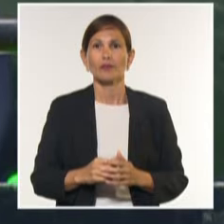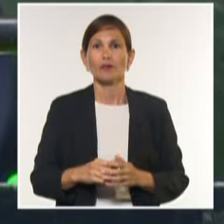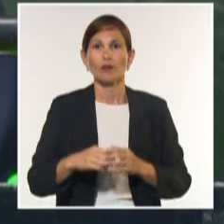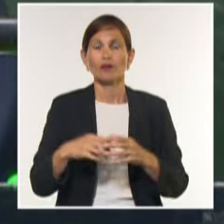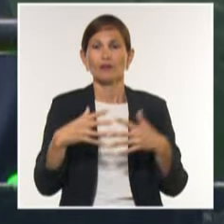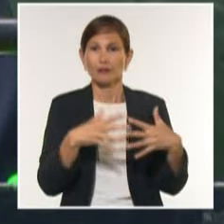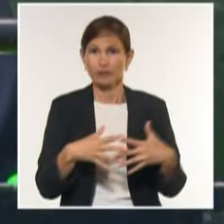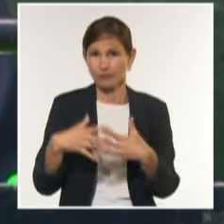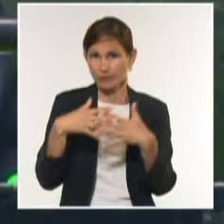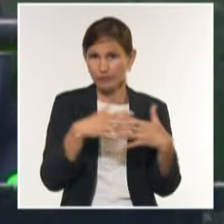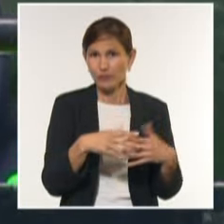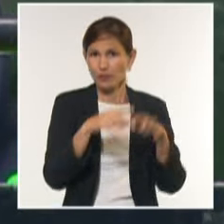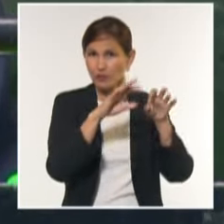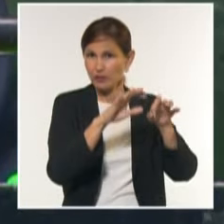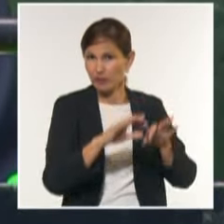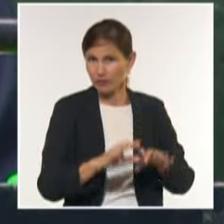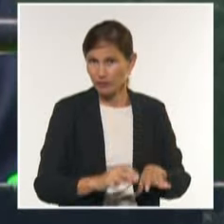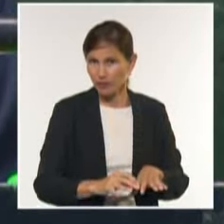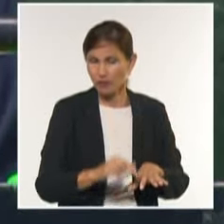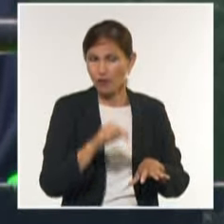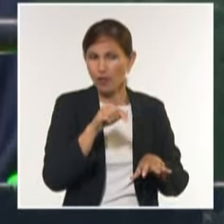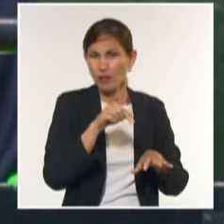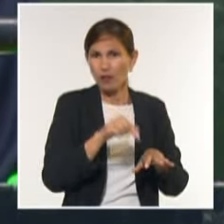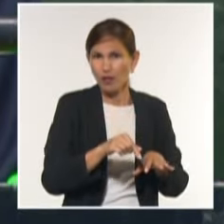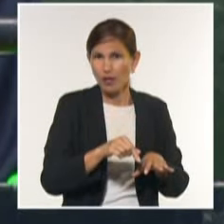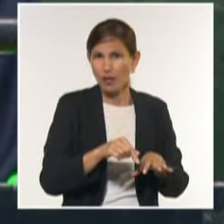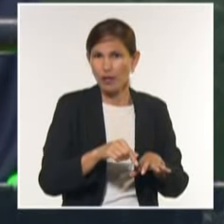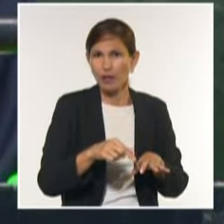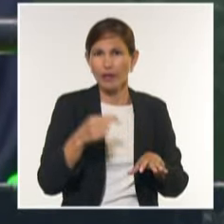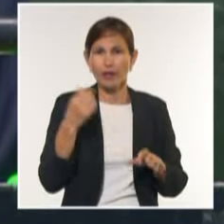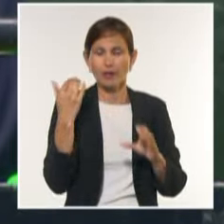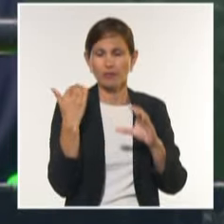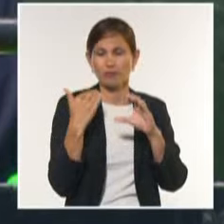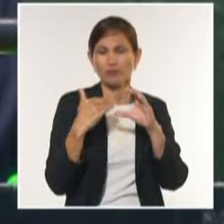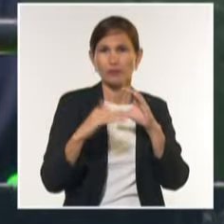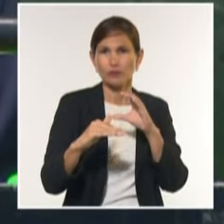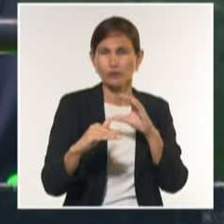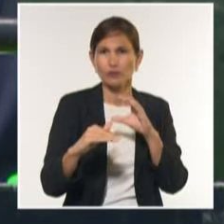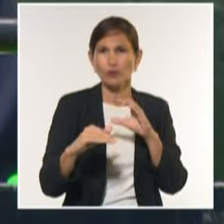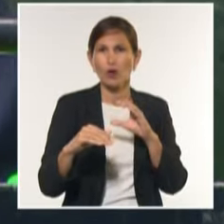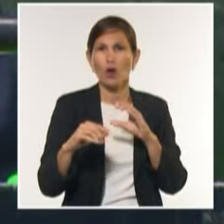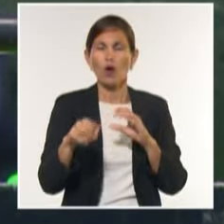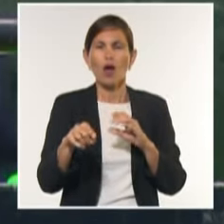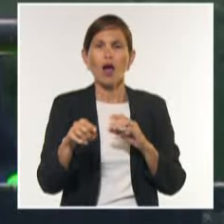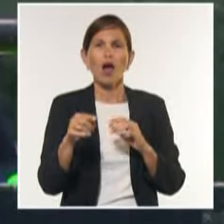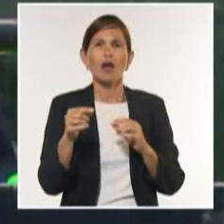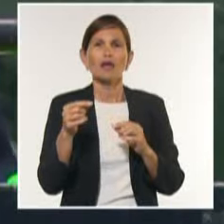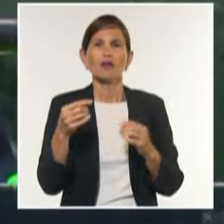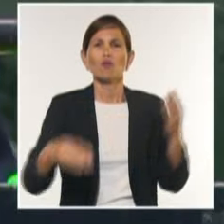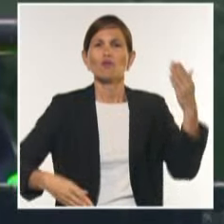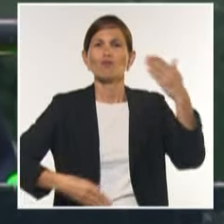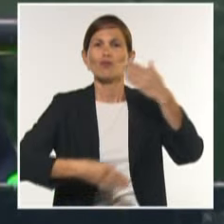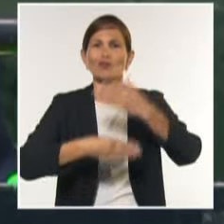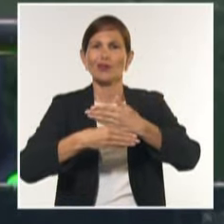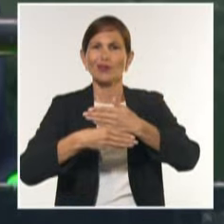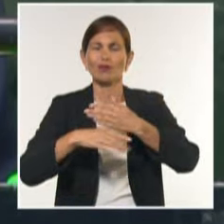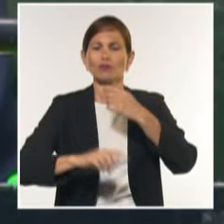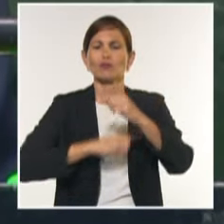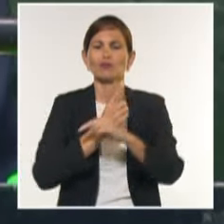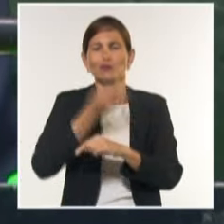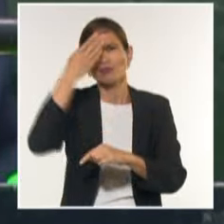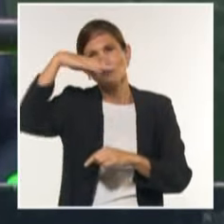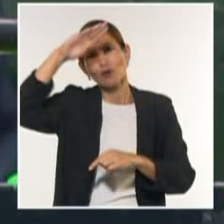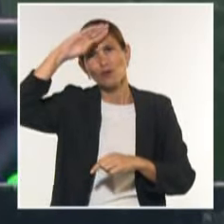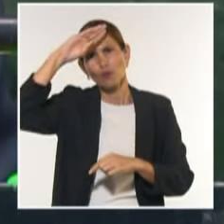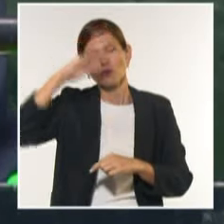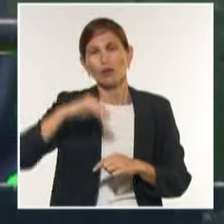Mallory formuló el infame memorándum de coerción y bloqueo contra Cuba que